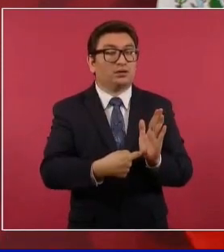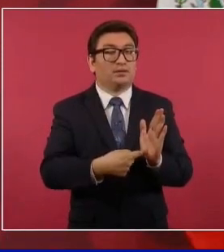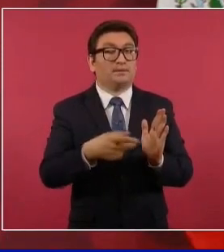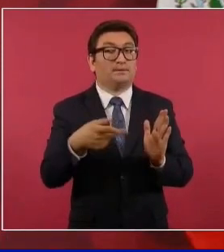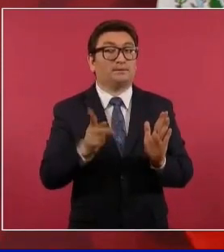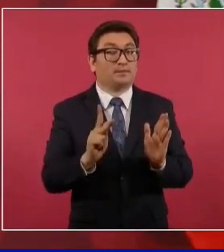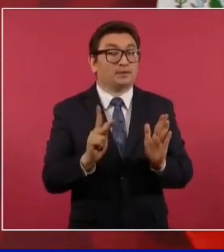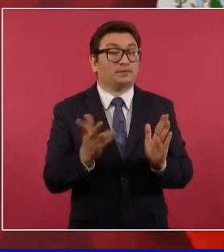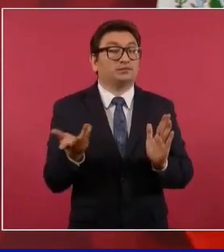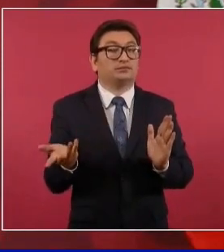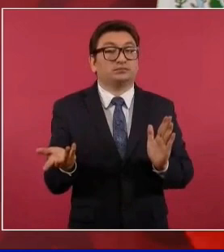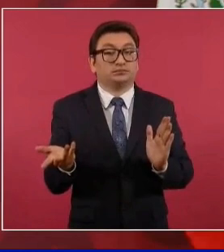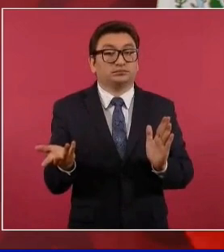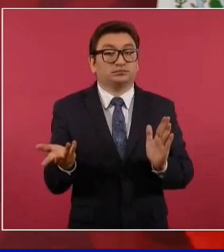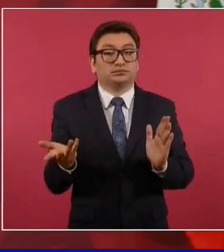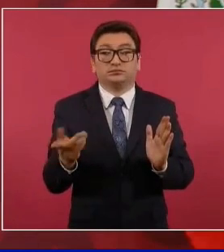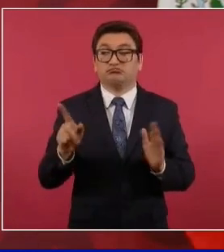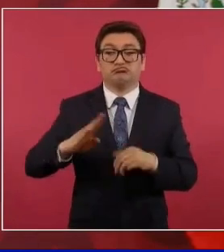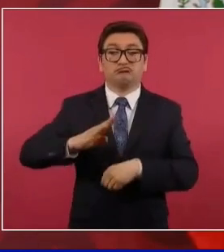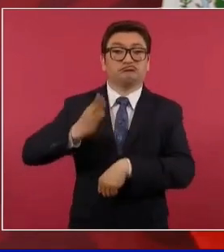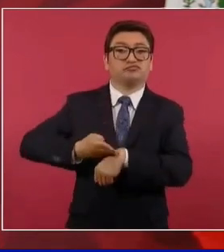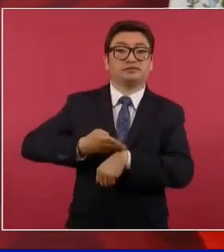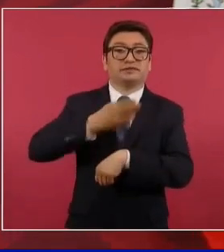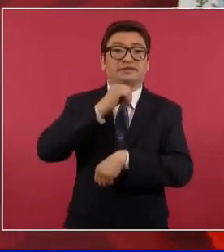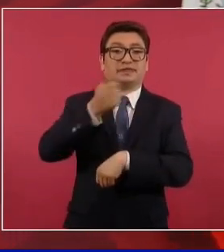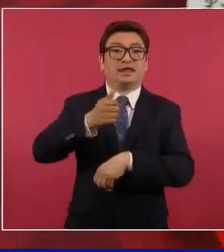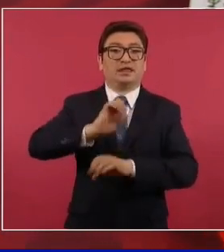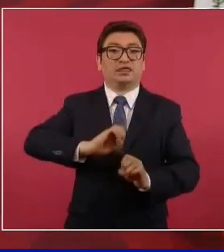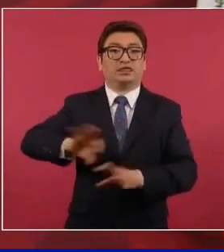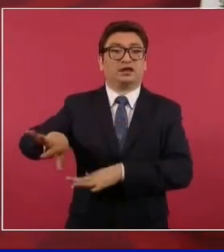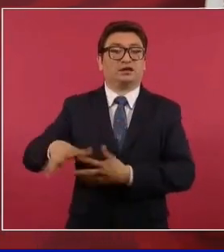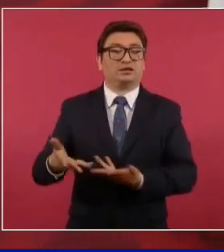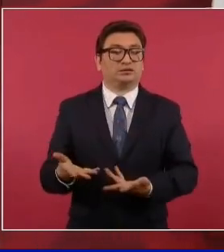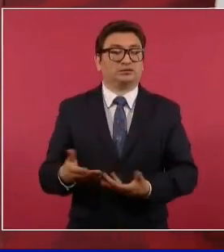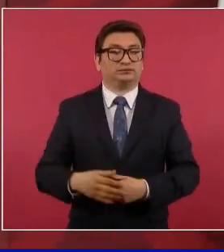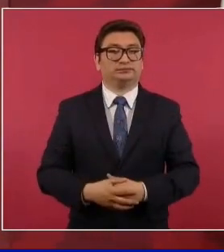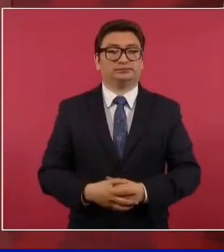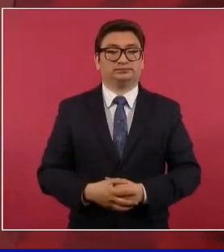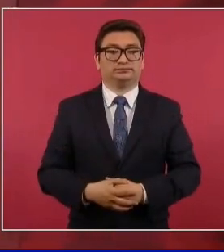pero no castigados,